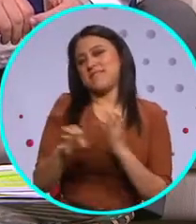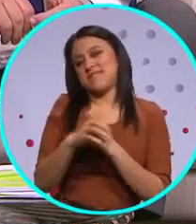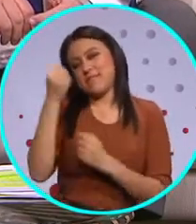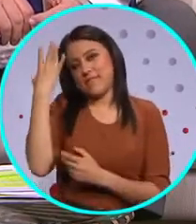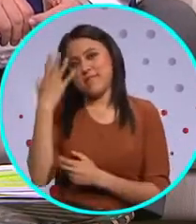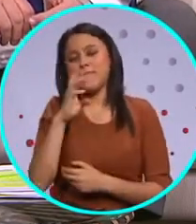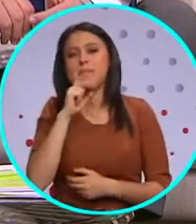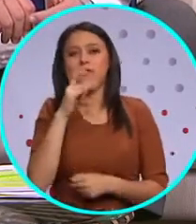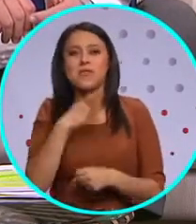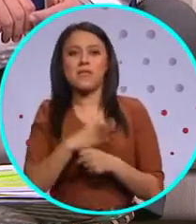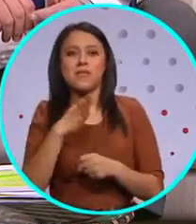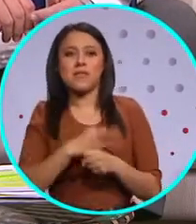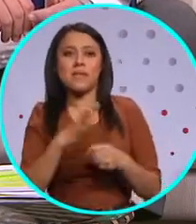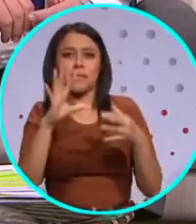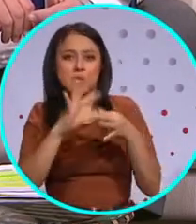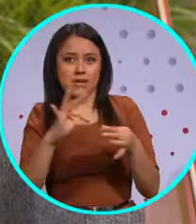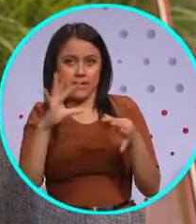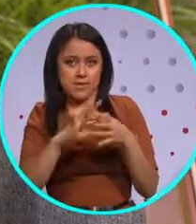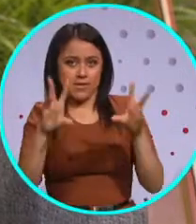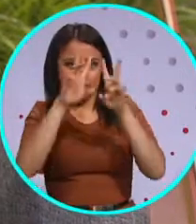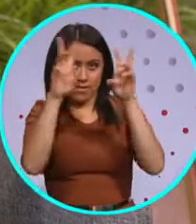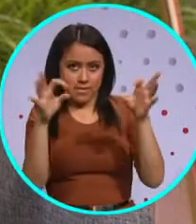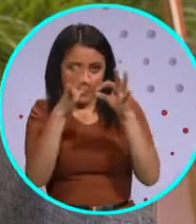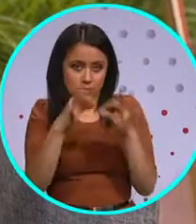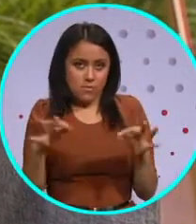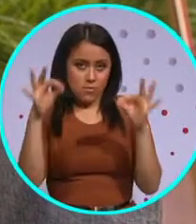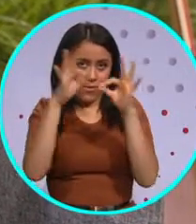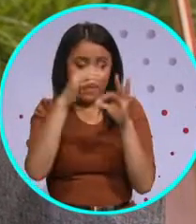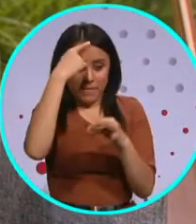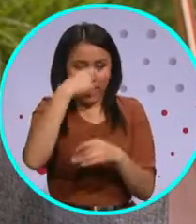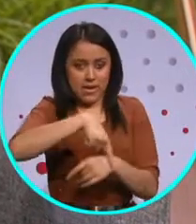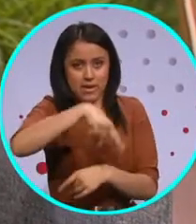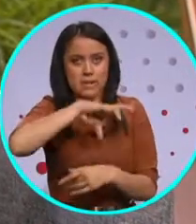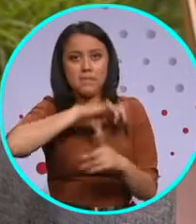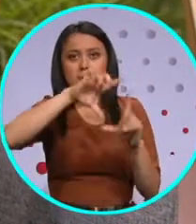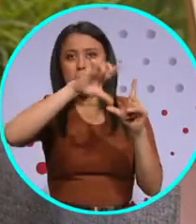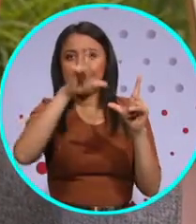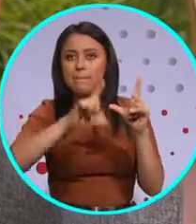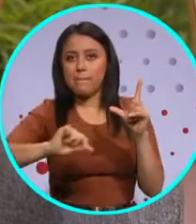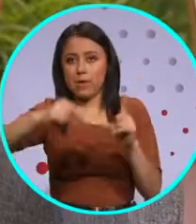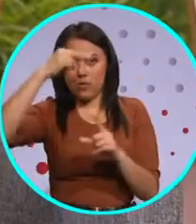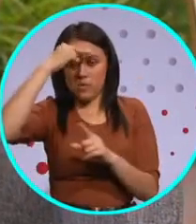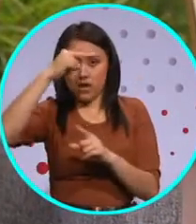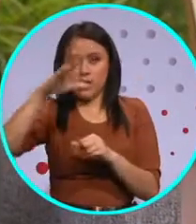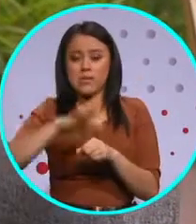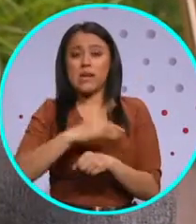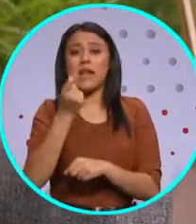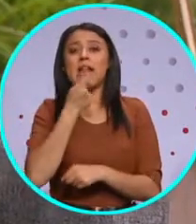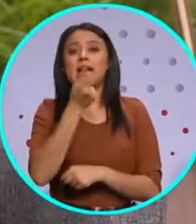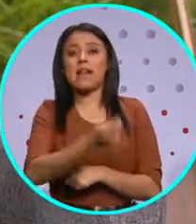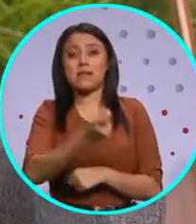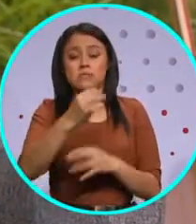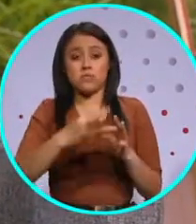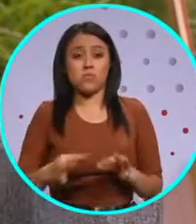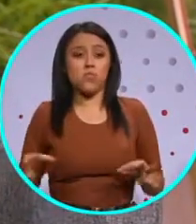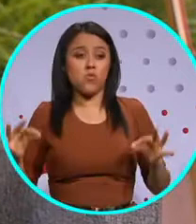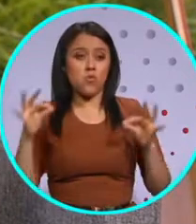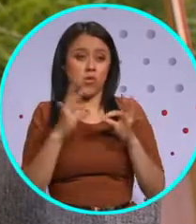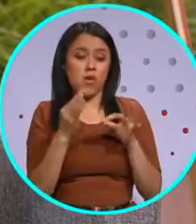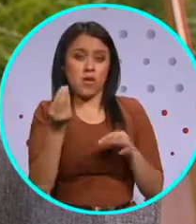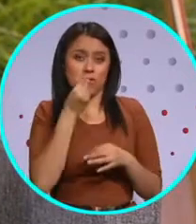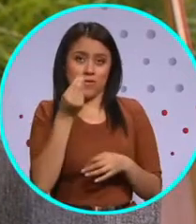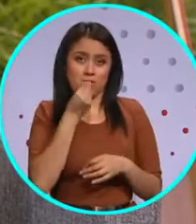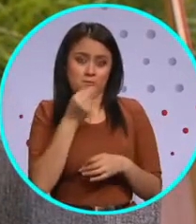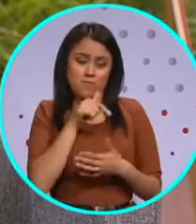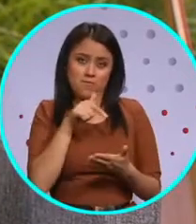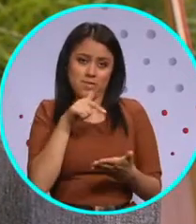vamos a platicar de un tema delicado para nuestro país sobre todo para las niñas vamos a hablar de la nutrición